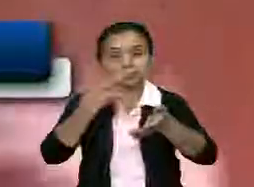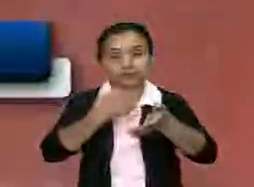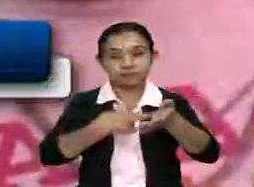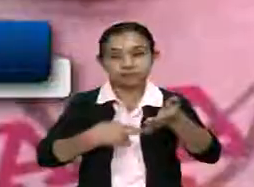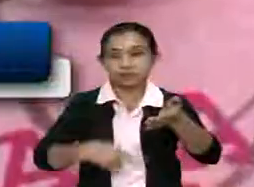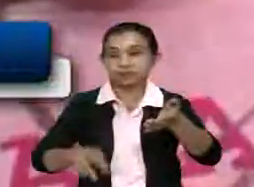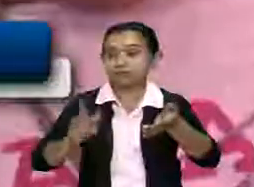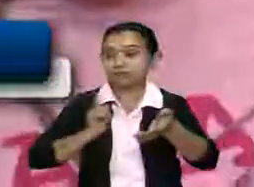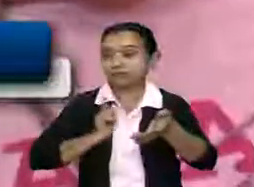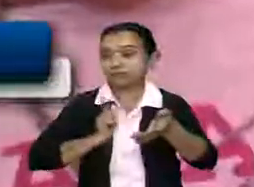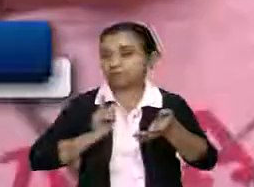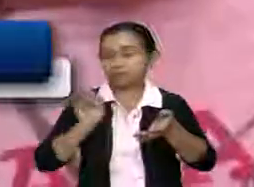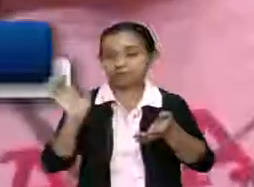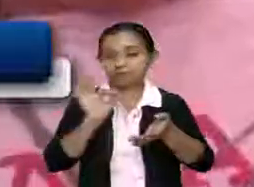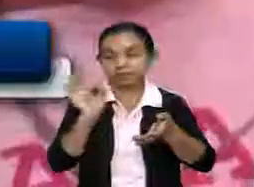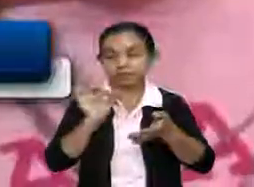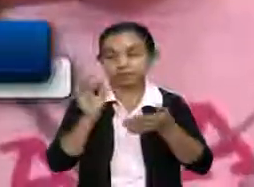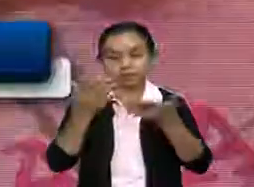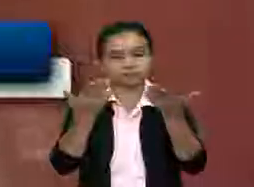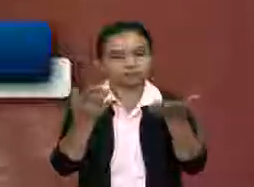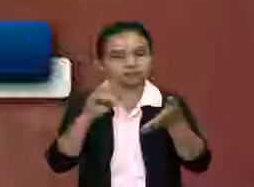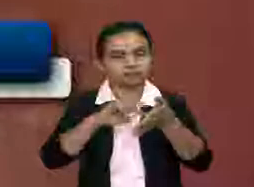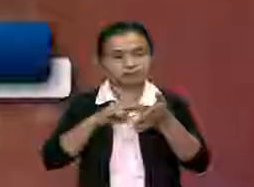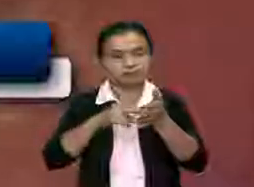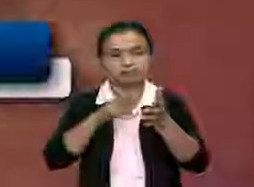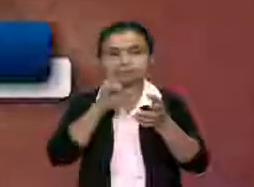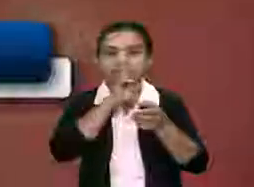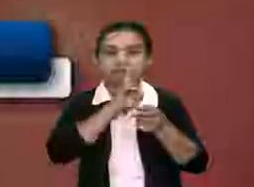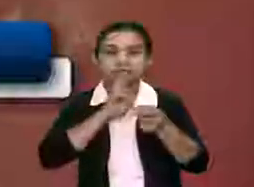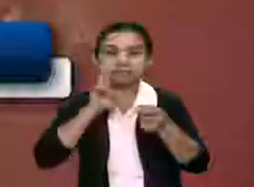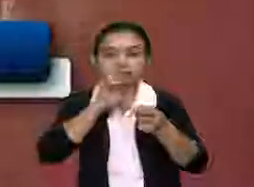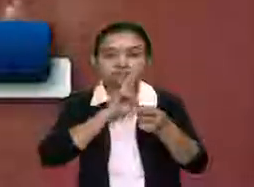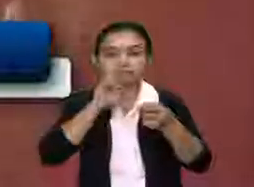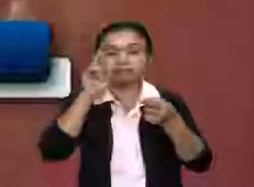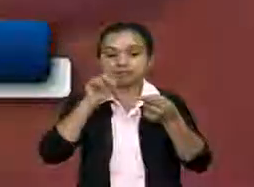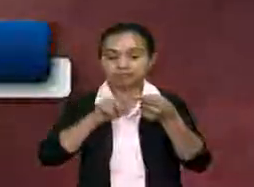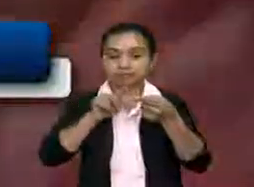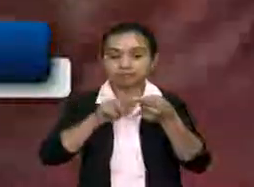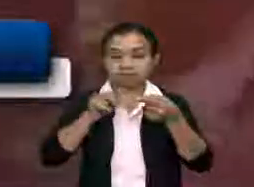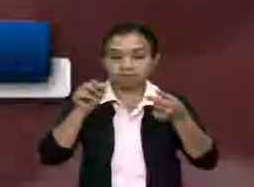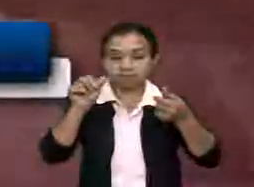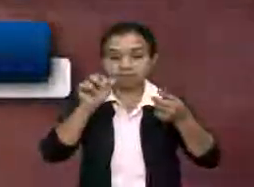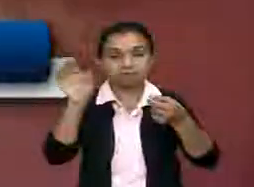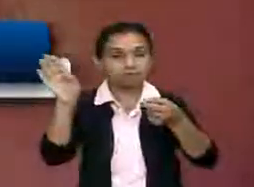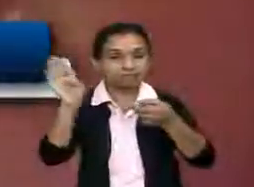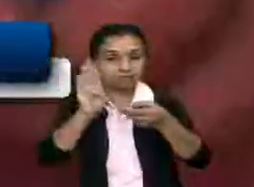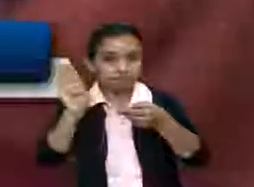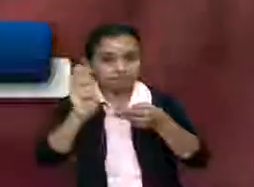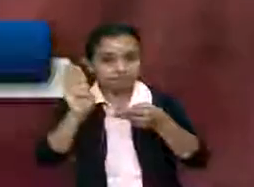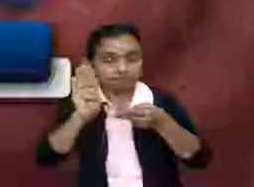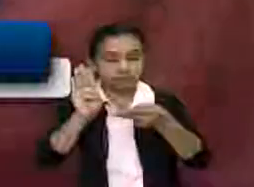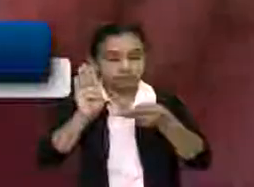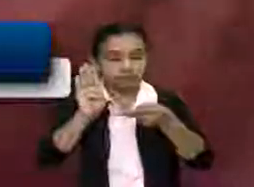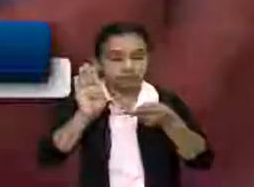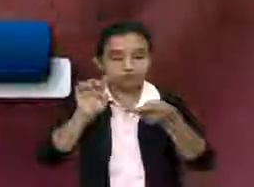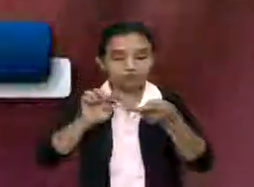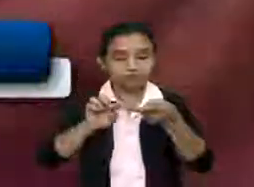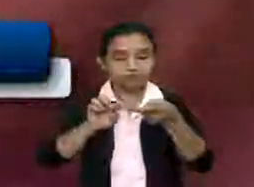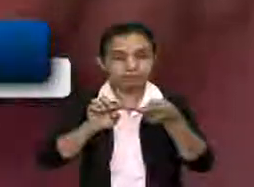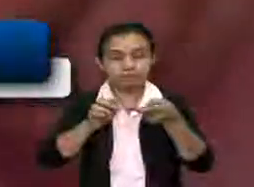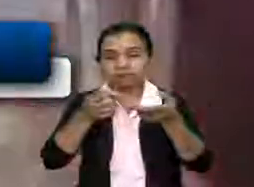puede estar compuesta por una parte sólida que son los glóbulos rojos principalmente y glóbulos blancos y una parte líquida que